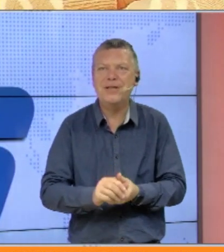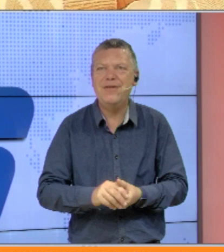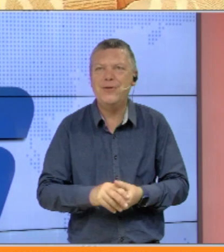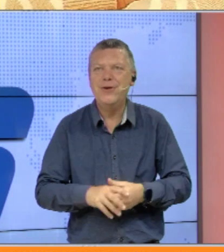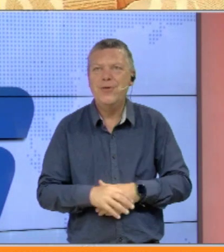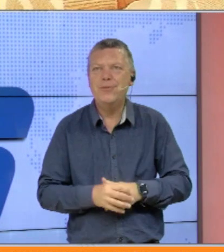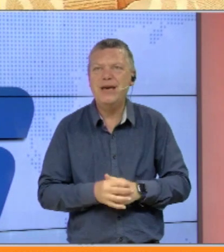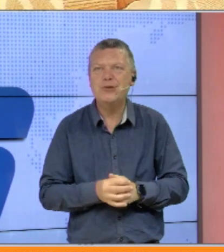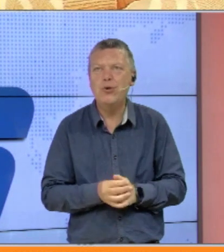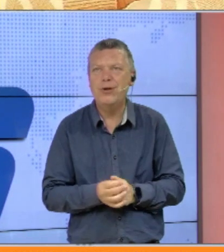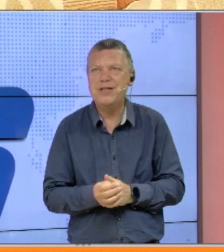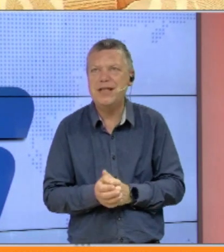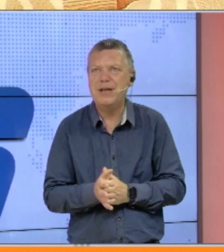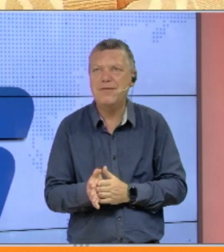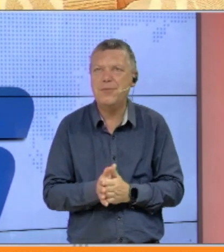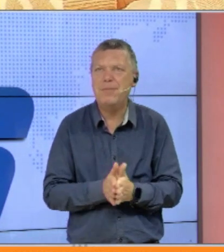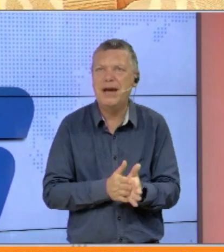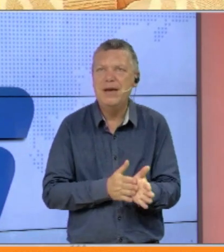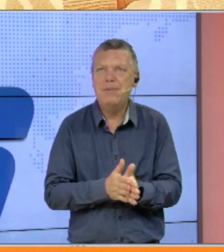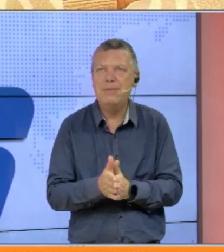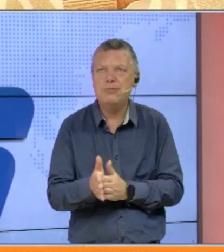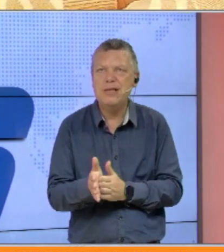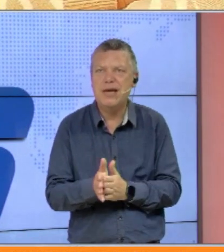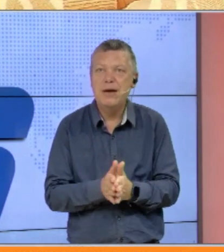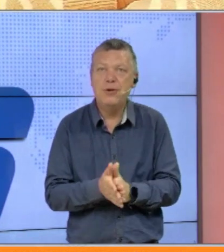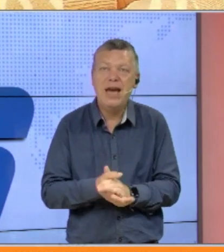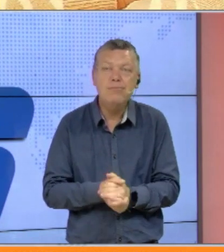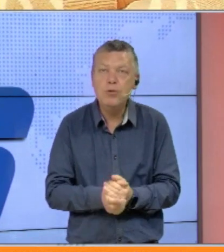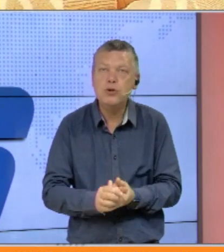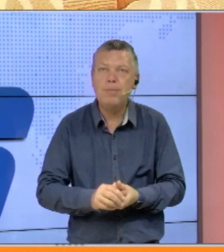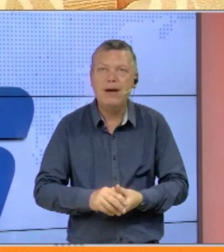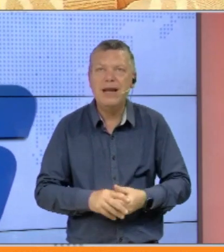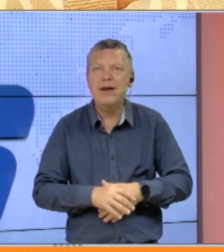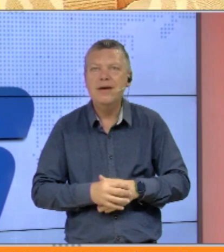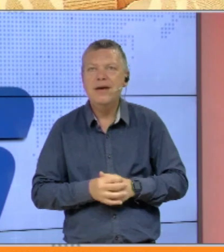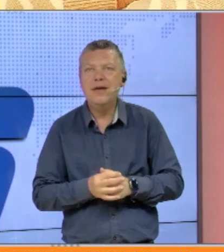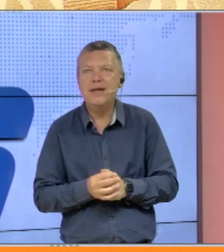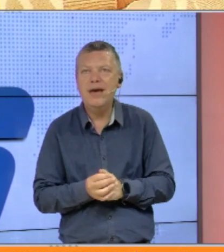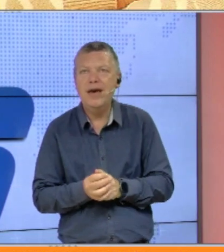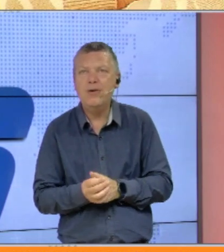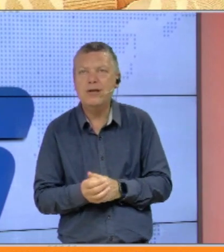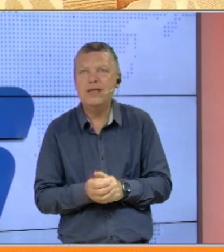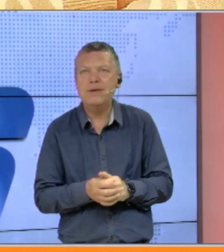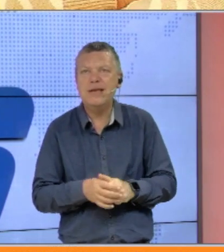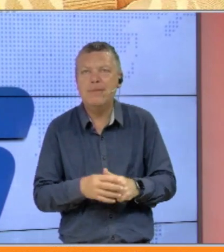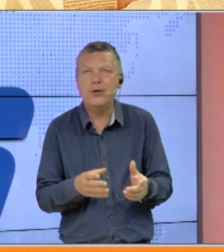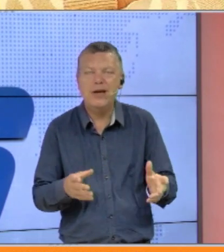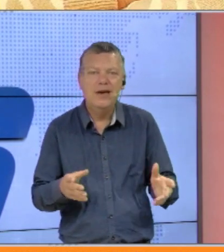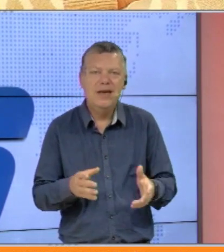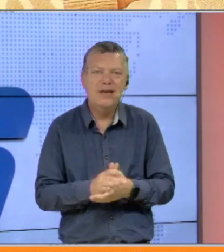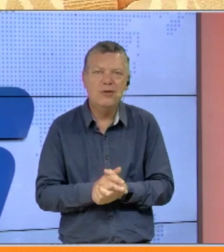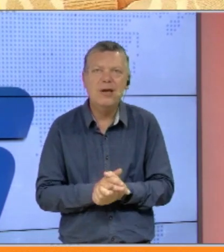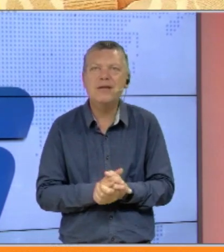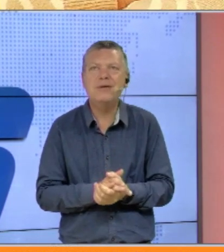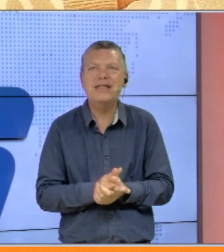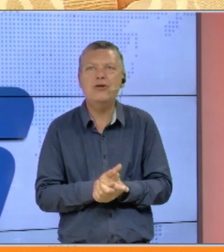por teléfono o vía Zoom o distintas plataformas para visualizar. Porque hay mucho para hablar, justamente, Presidenta, porque,